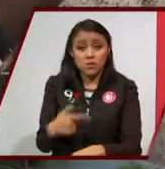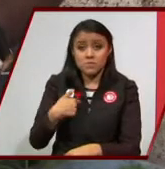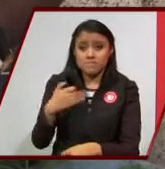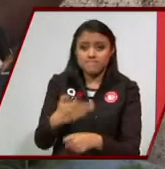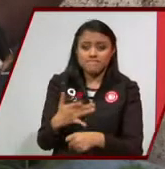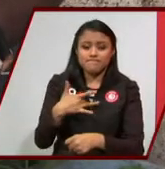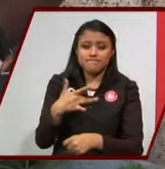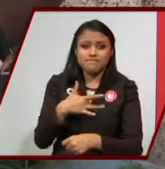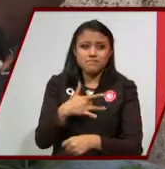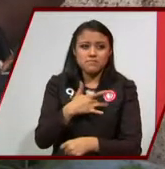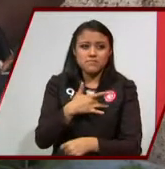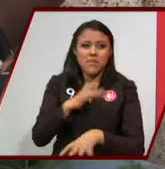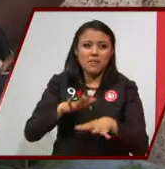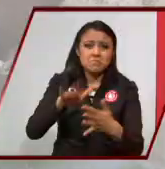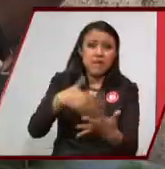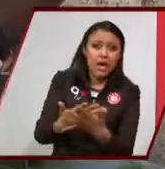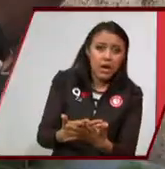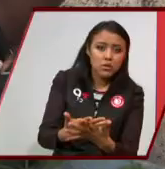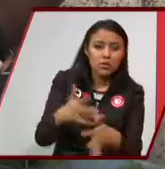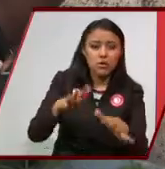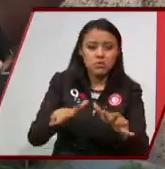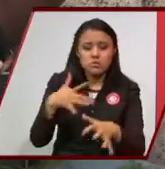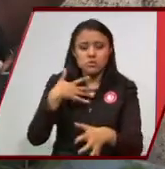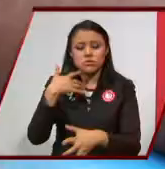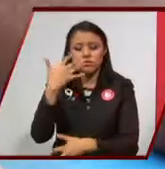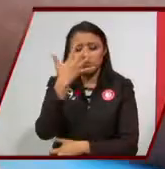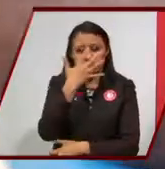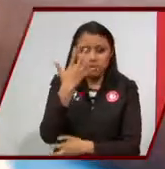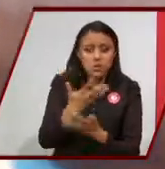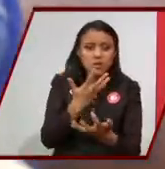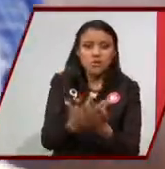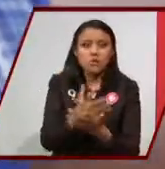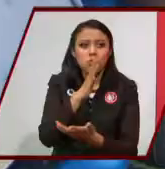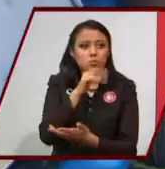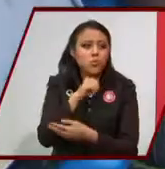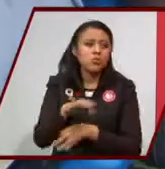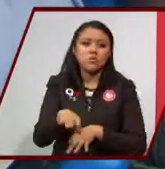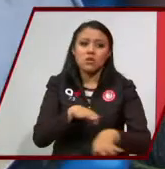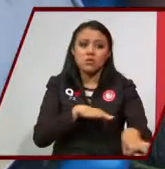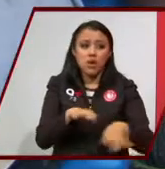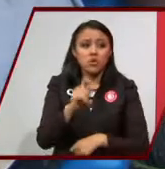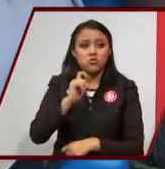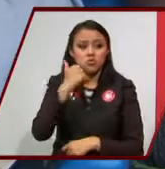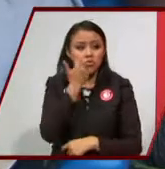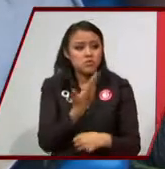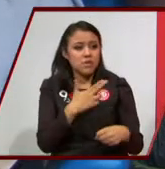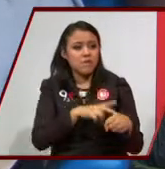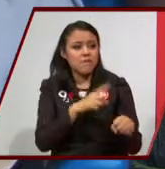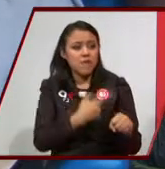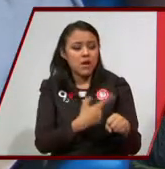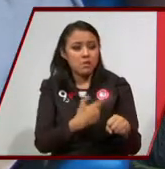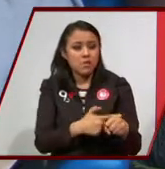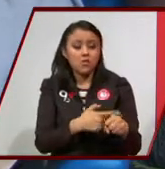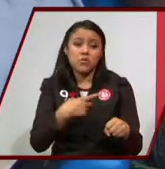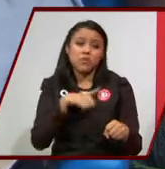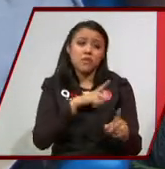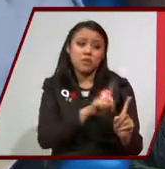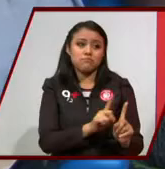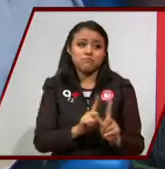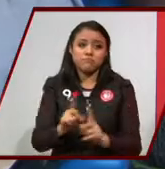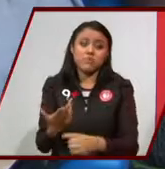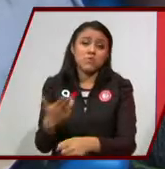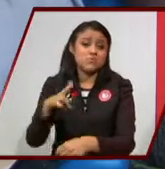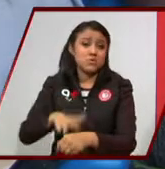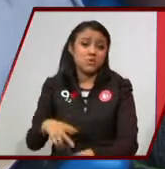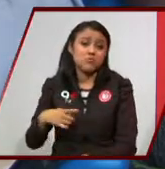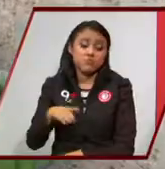alta presión de que ahora me ando cayendo y no puedo yo chambear. Cuando se me enferma, pues, hay que